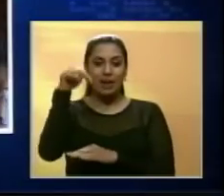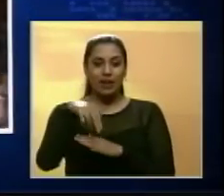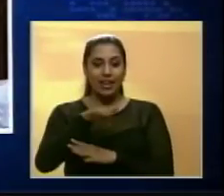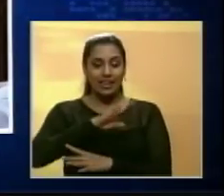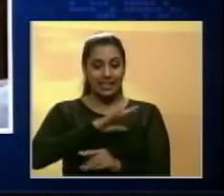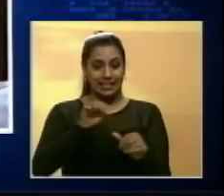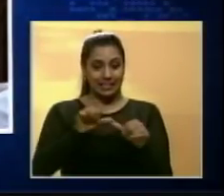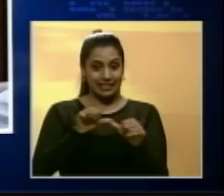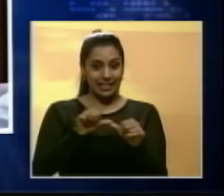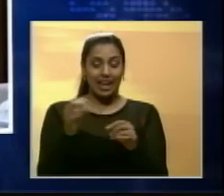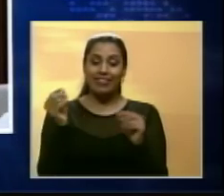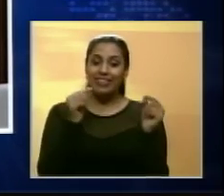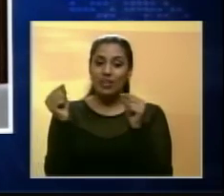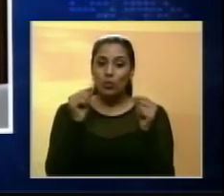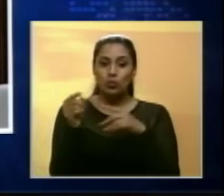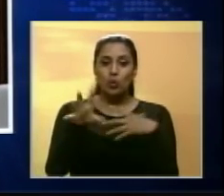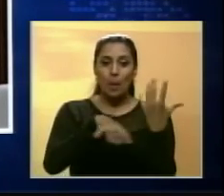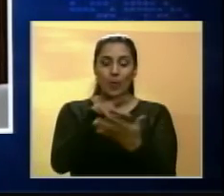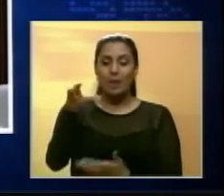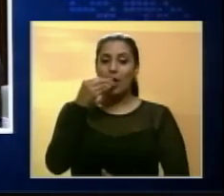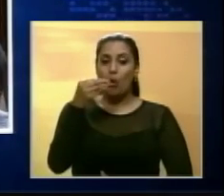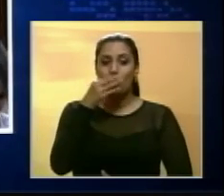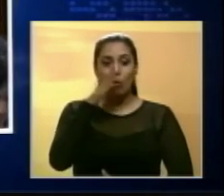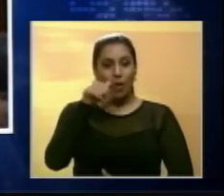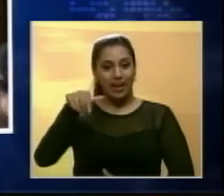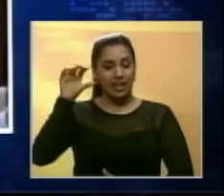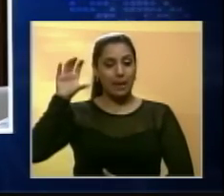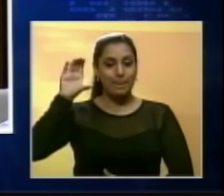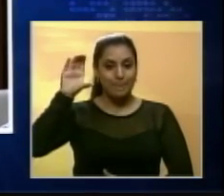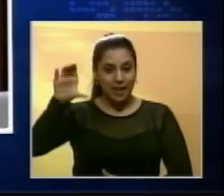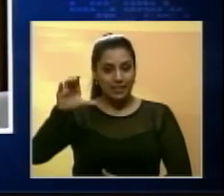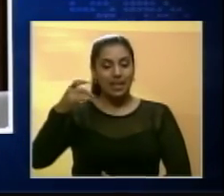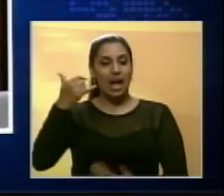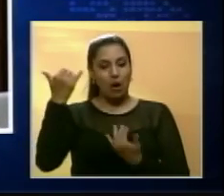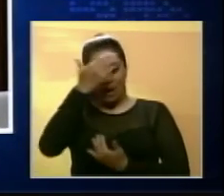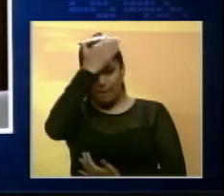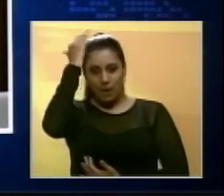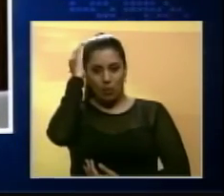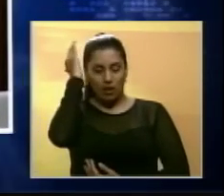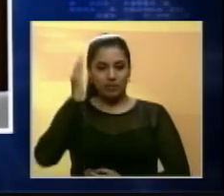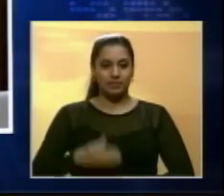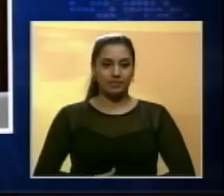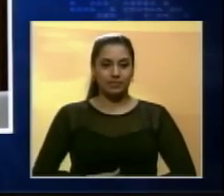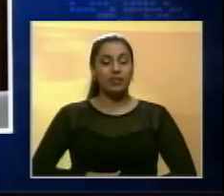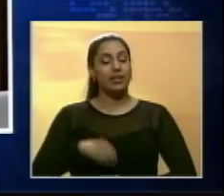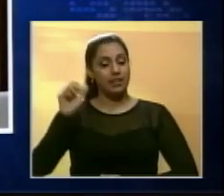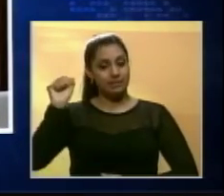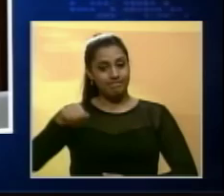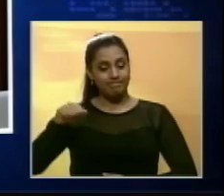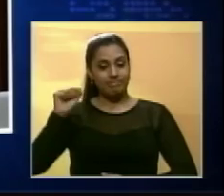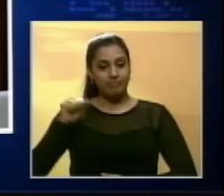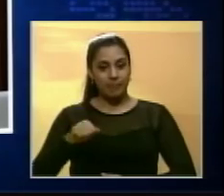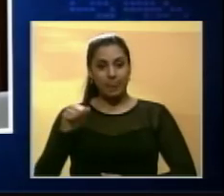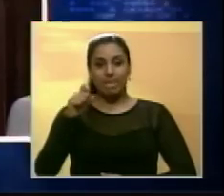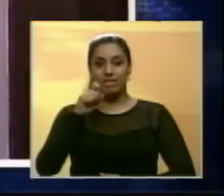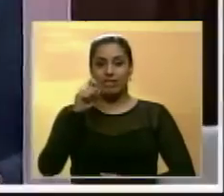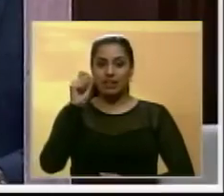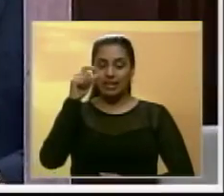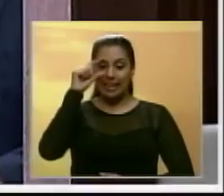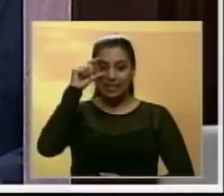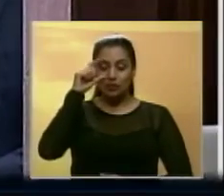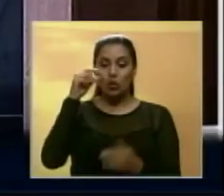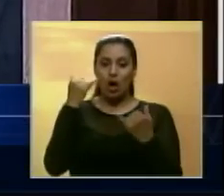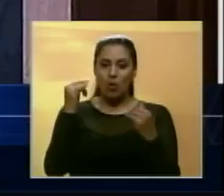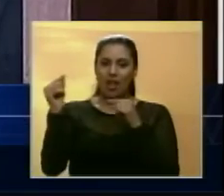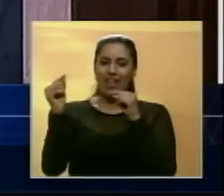continúa la discusión de la crisis alimentaria en nuestro país. Adelante, Manuel. Efectivamente, Néstor, continúa